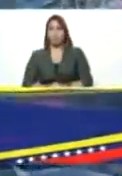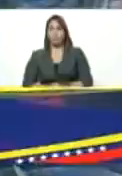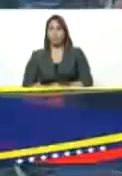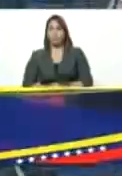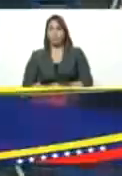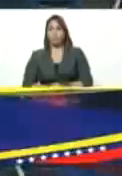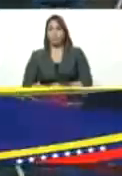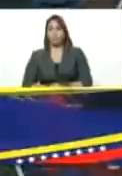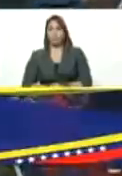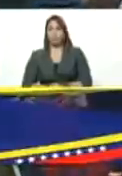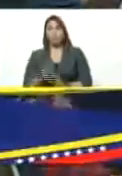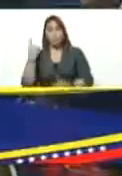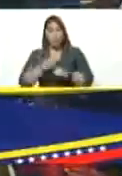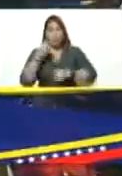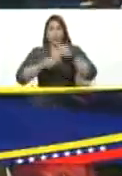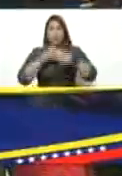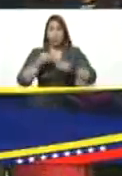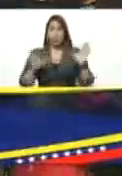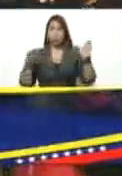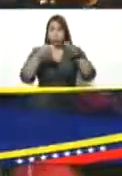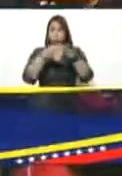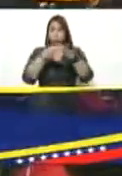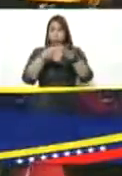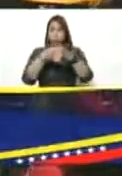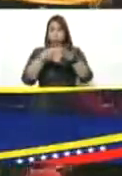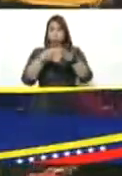Mínimo, mínimo, digo yo. Mínimo.